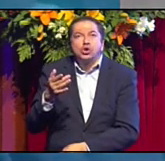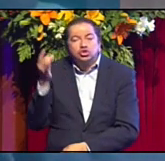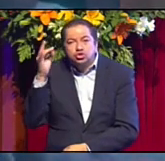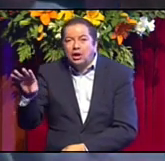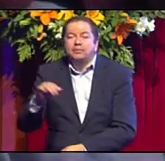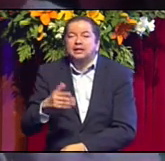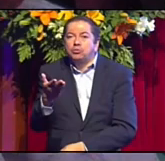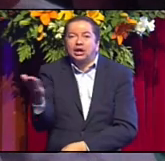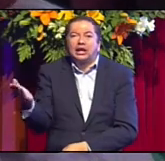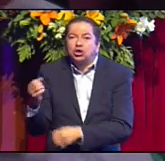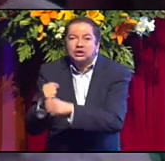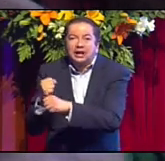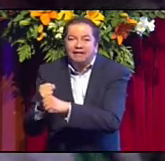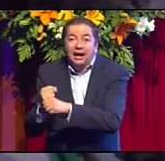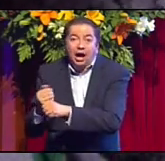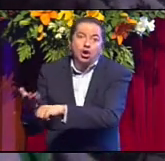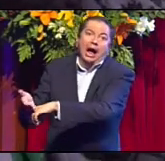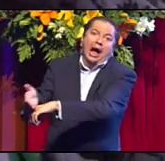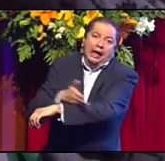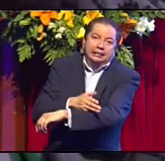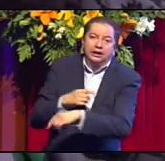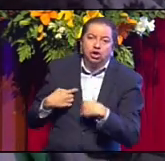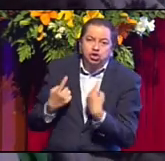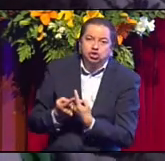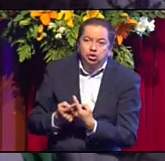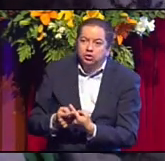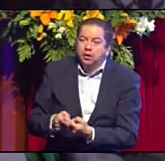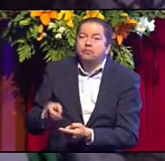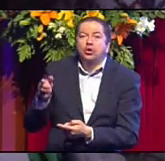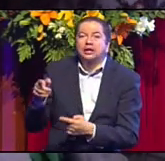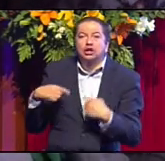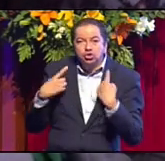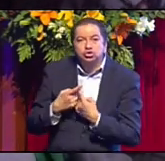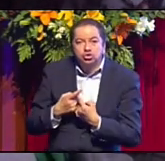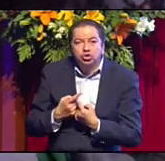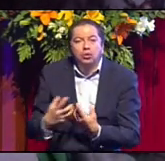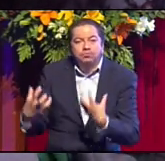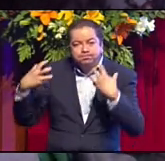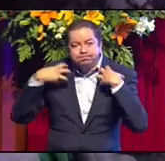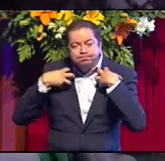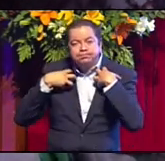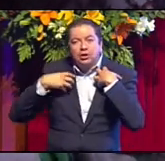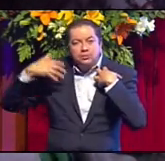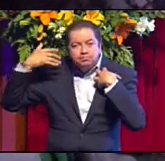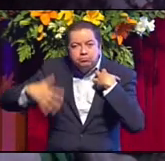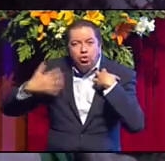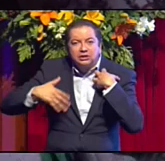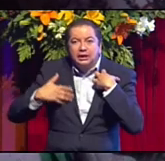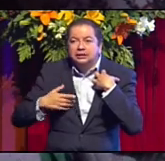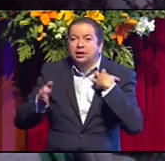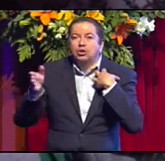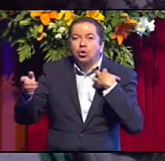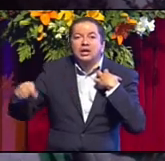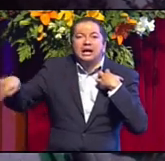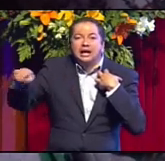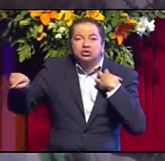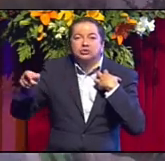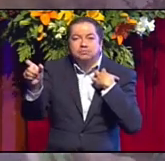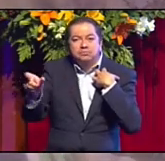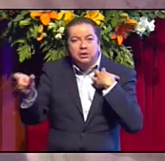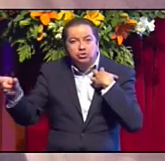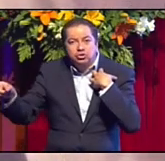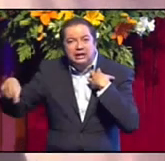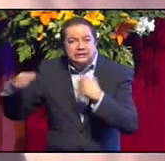que nosotros, sino porque efectivamente tenemos una responsabilidad fundamental con aquellos que hoy